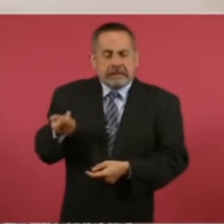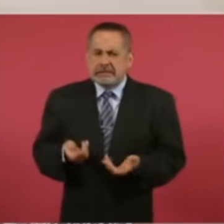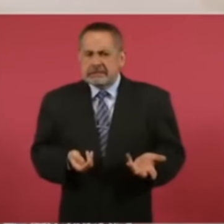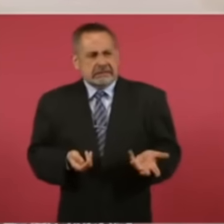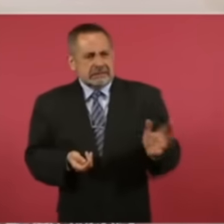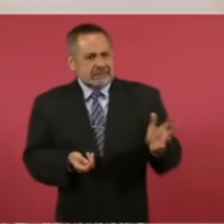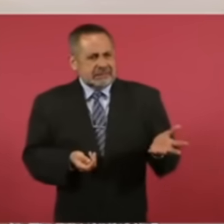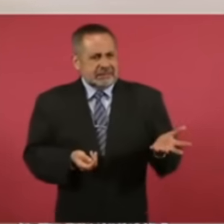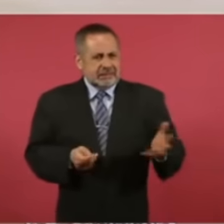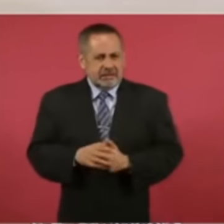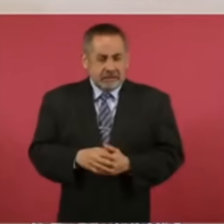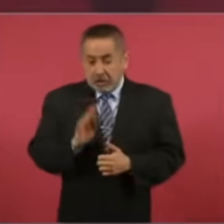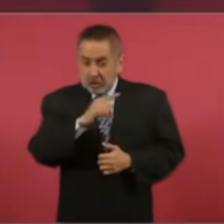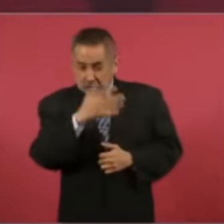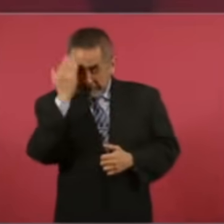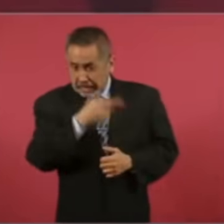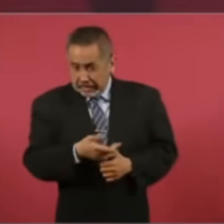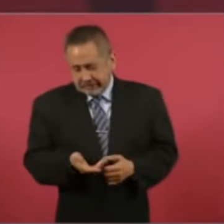porque ni modo que no sabían.